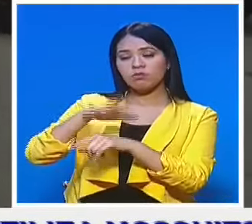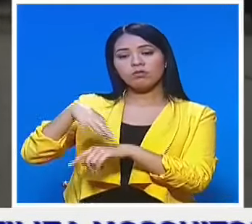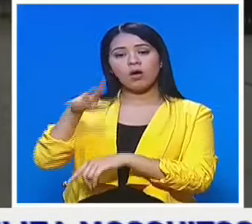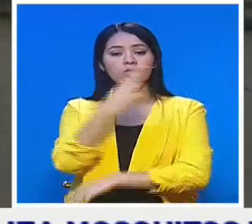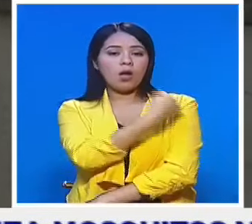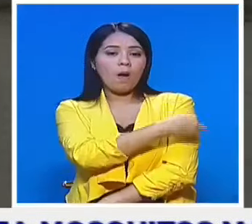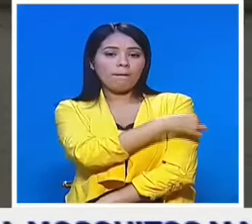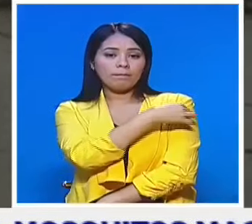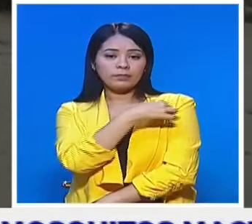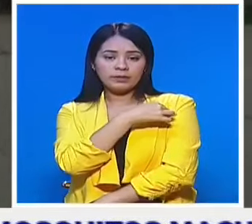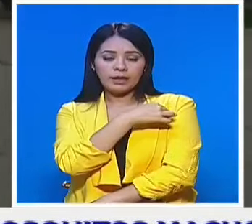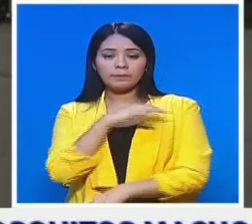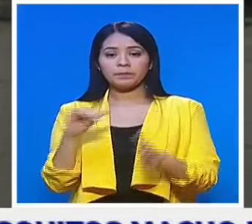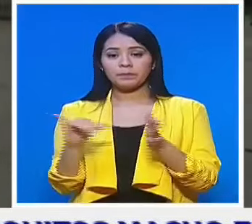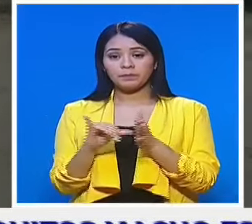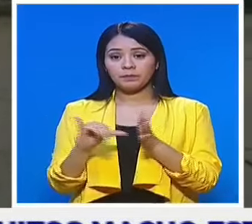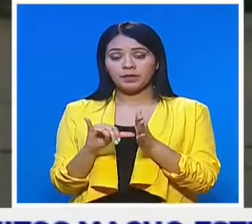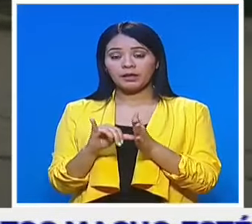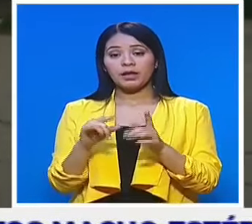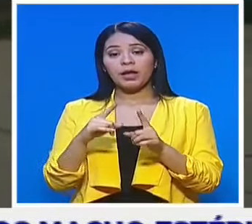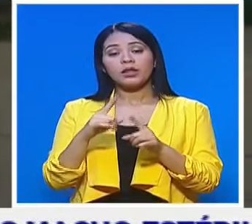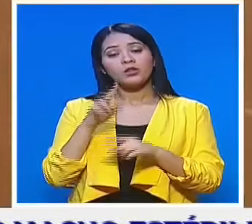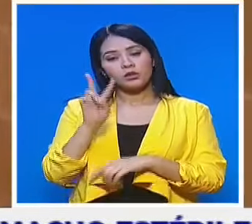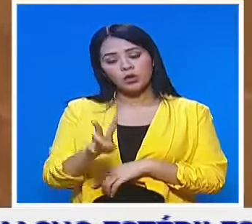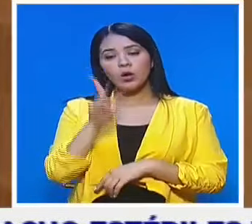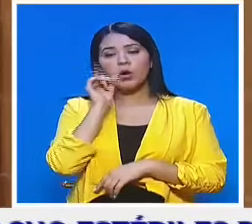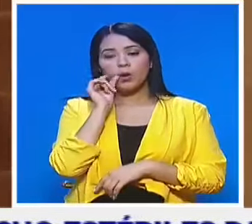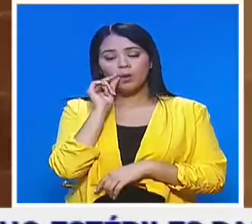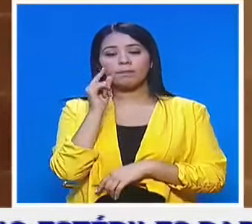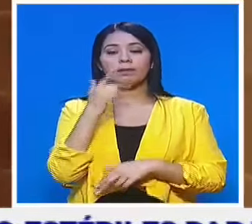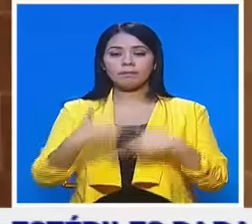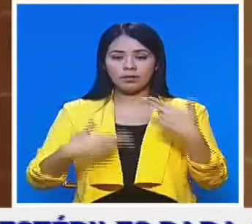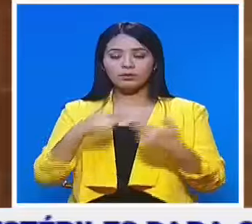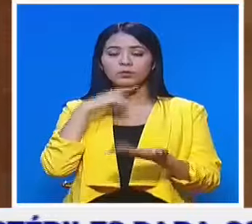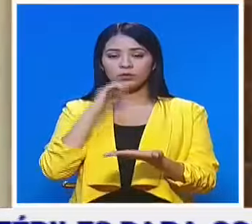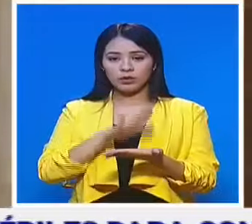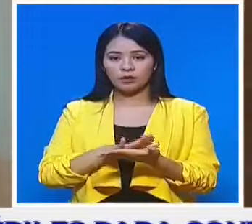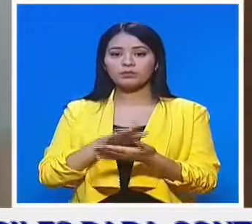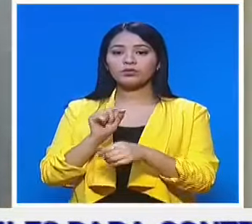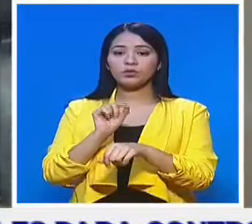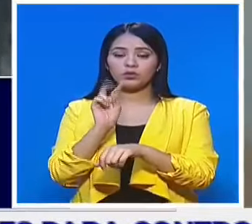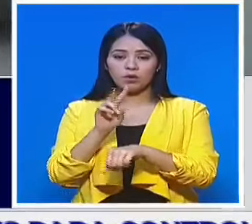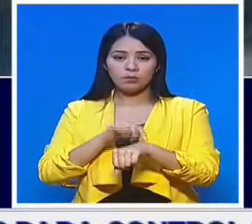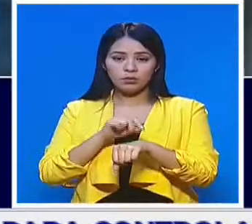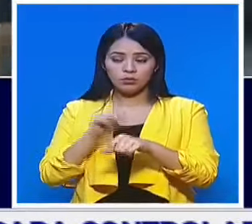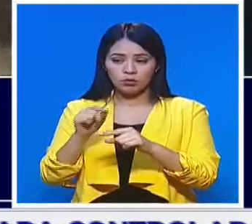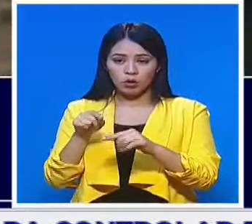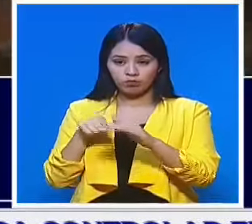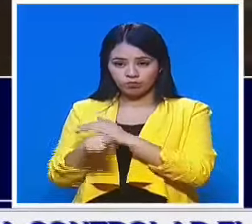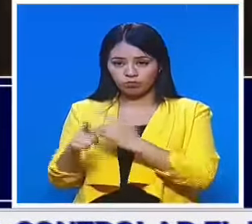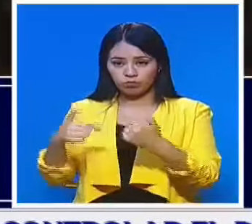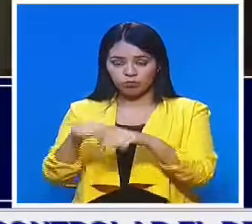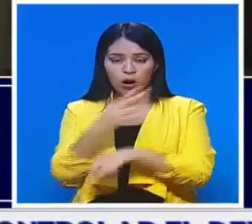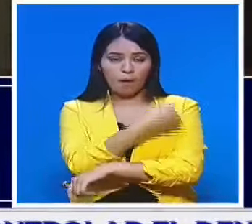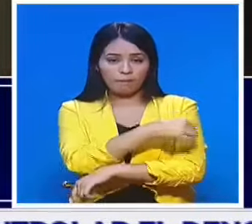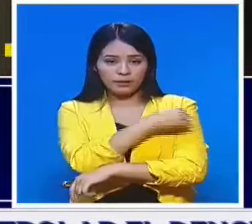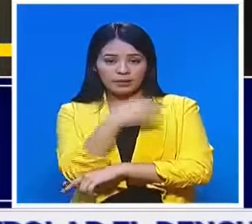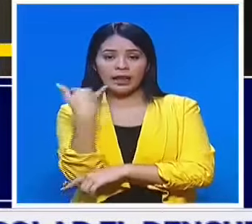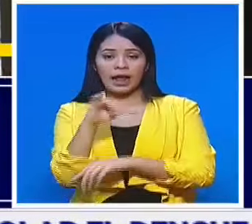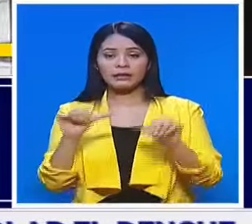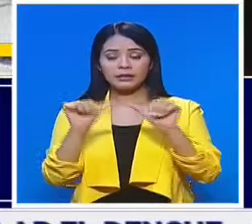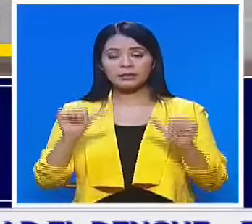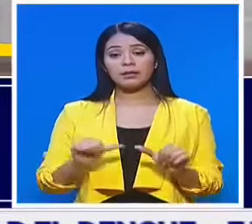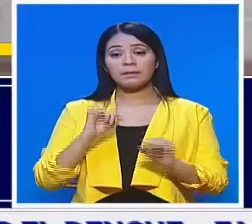hospital de la localidad sin embargo fallecieron a los minutos de su ingreso los hoyo cisos registraban antecedentes